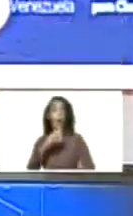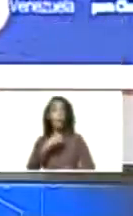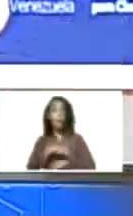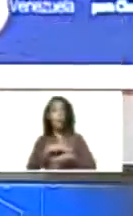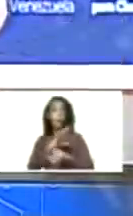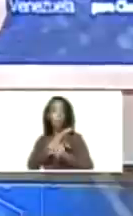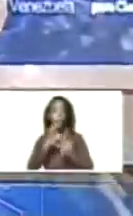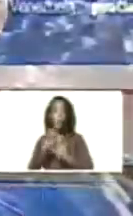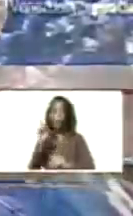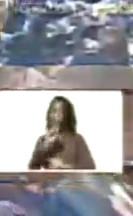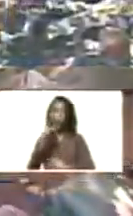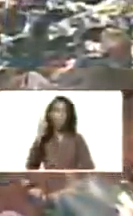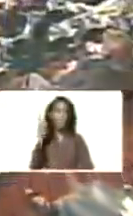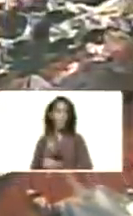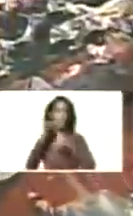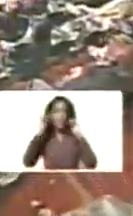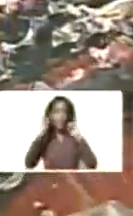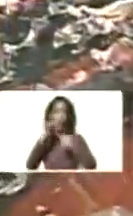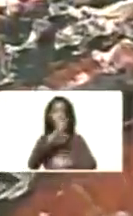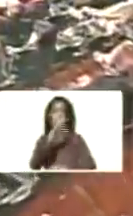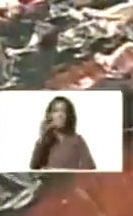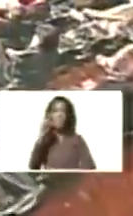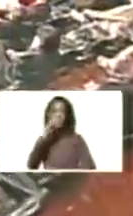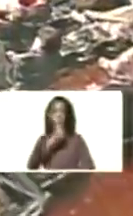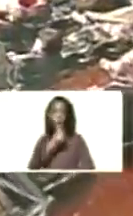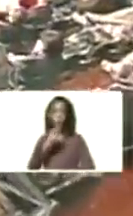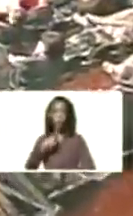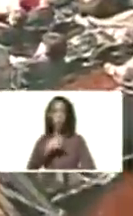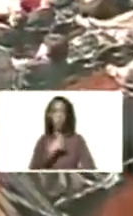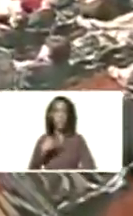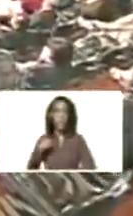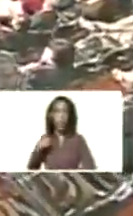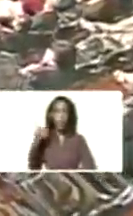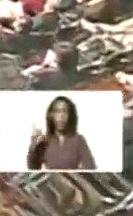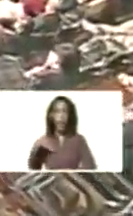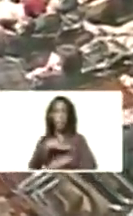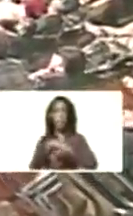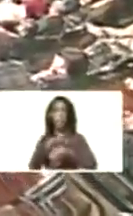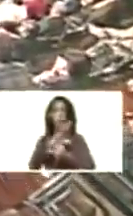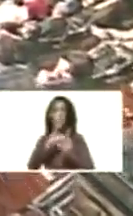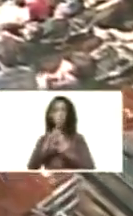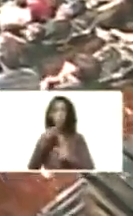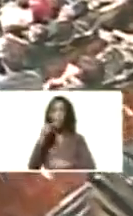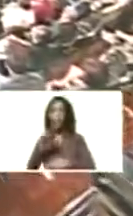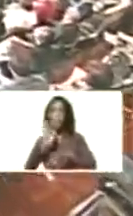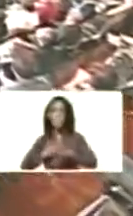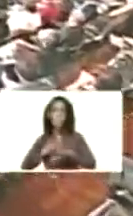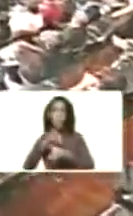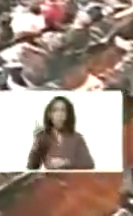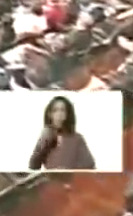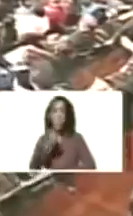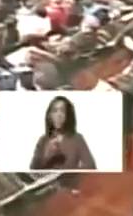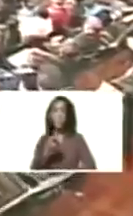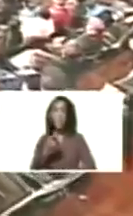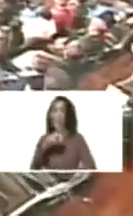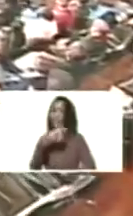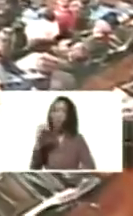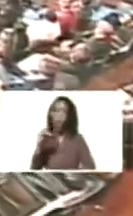que no se debía conmemorar los 300 años. Yo quiero que Ernesto lo diga públicamente. ¿Por qué tú dices que no, Ernesto?